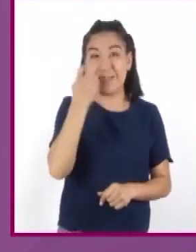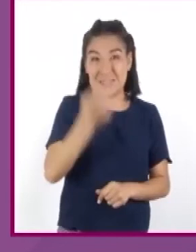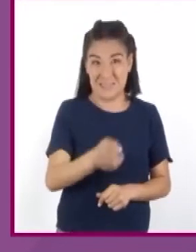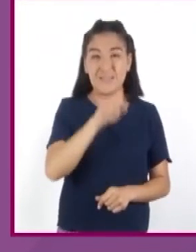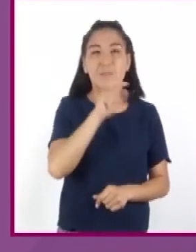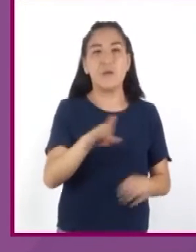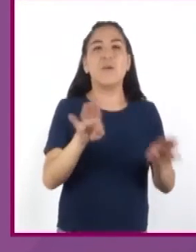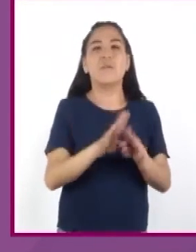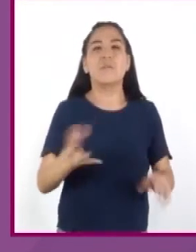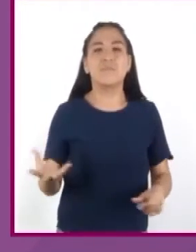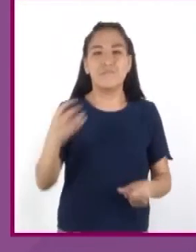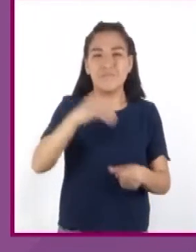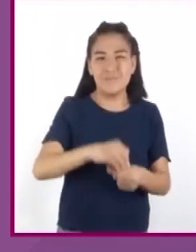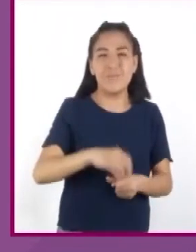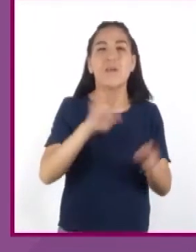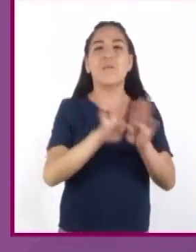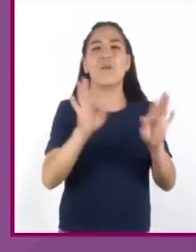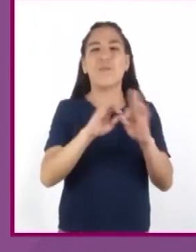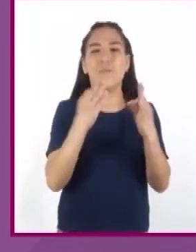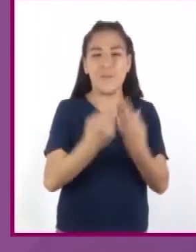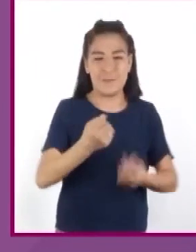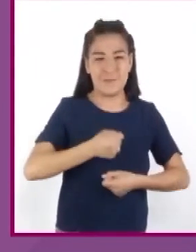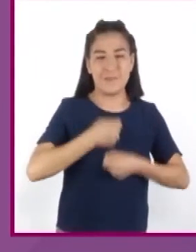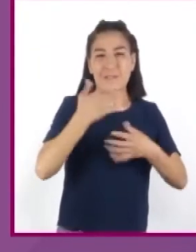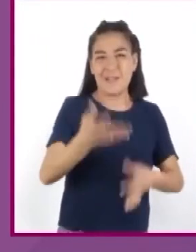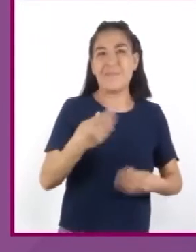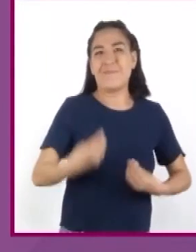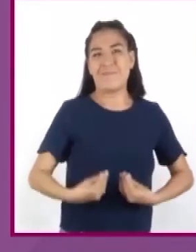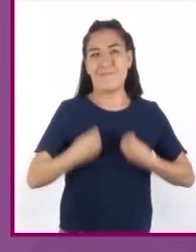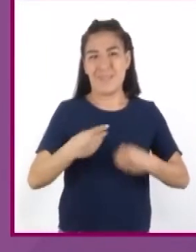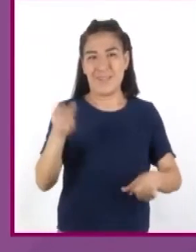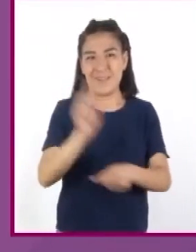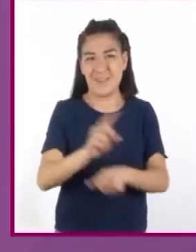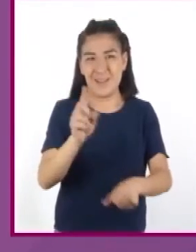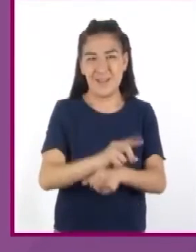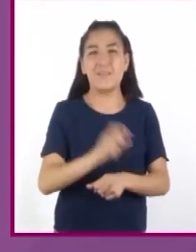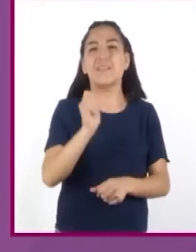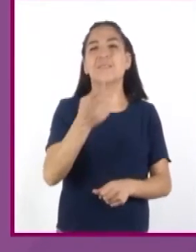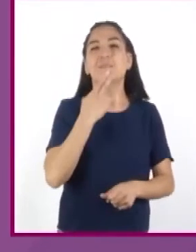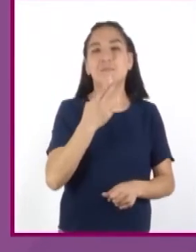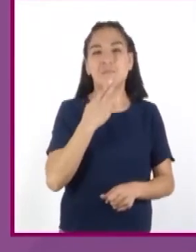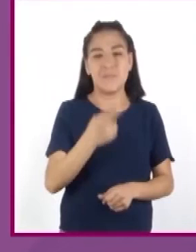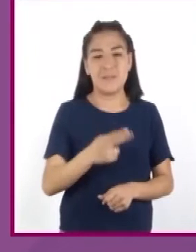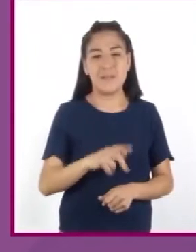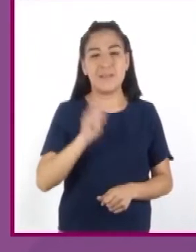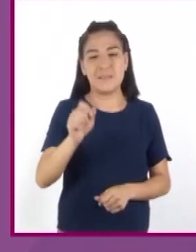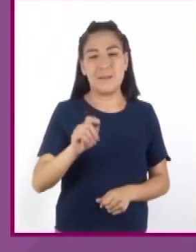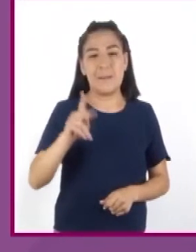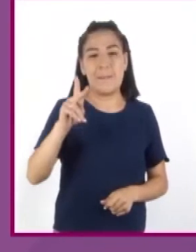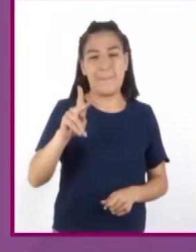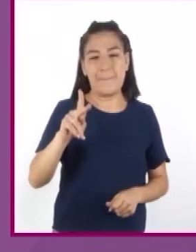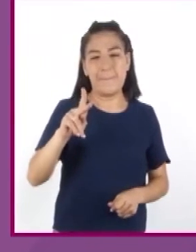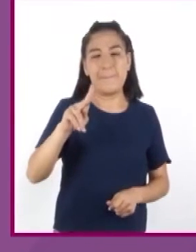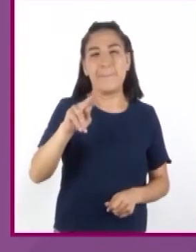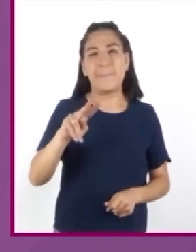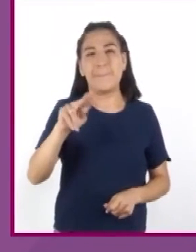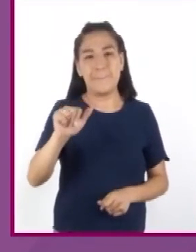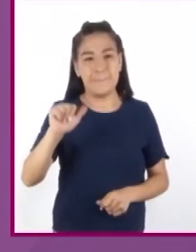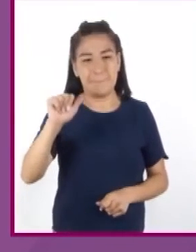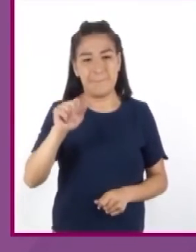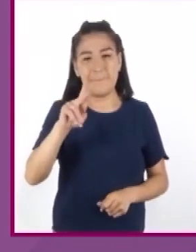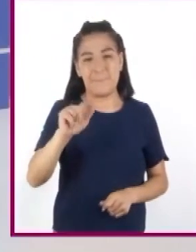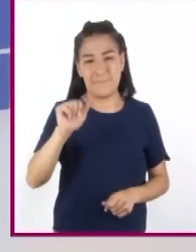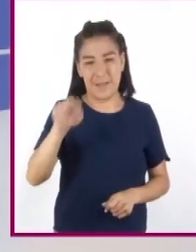manera, integramos nuevas formas de expresión a nuestra vida diaria, como el uso de la expresión vale, que originalmente se emplea en